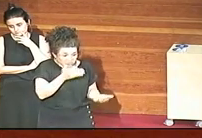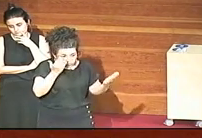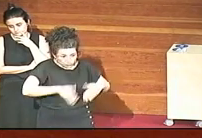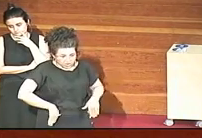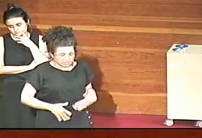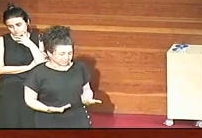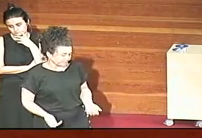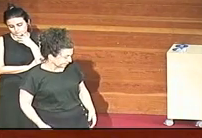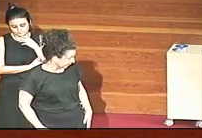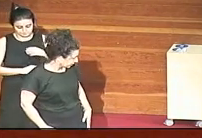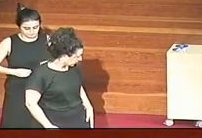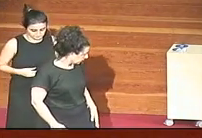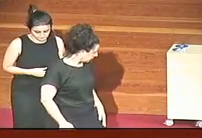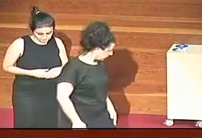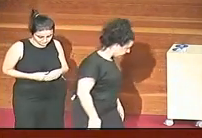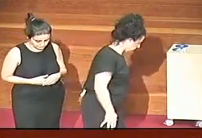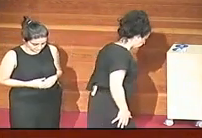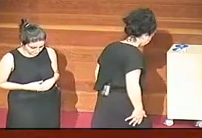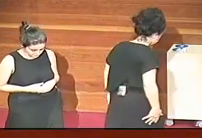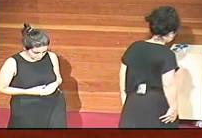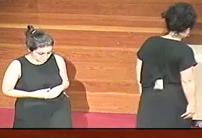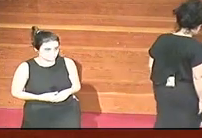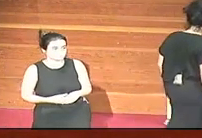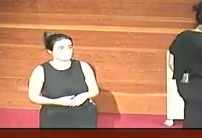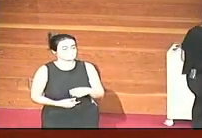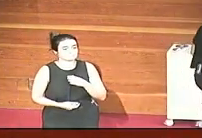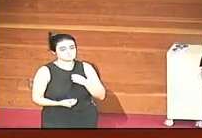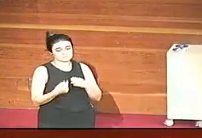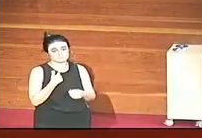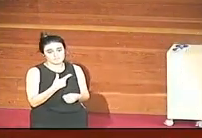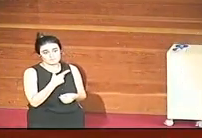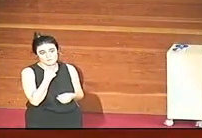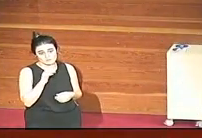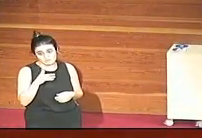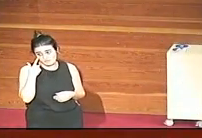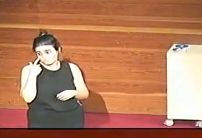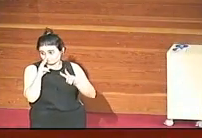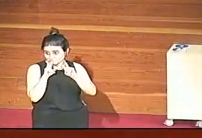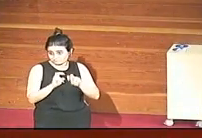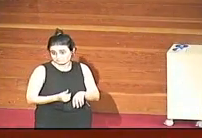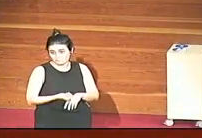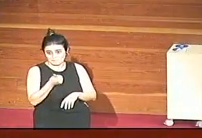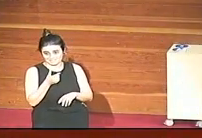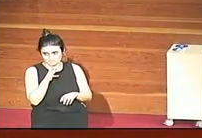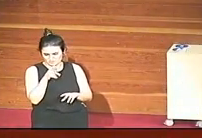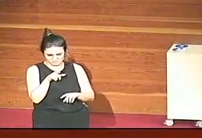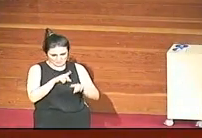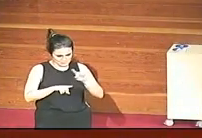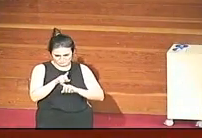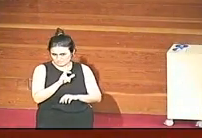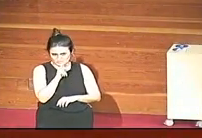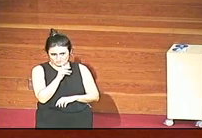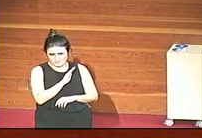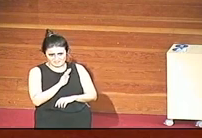todo esto yo sí me gustaría que hubiese más investigación para estos terribles problemas que tenemos